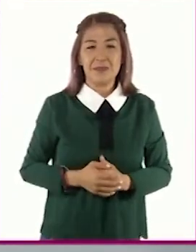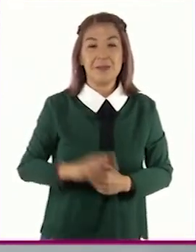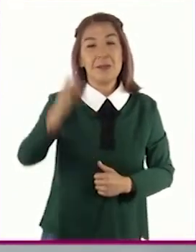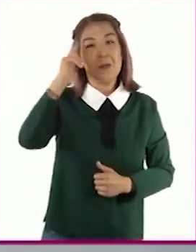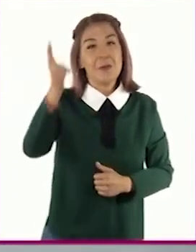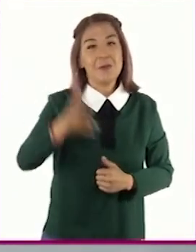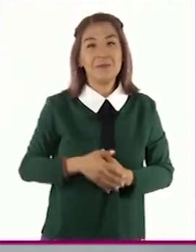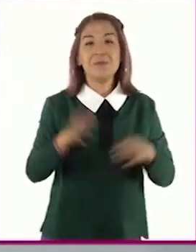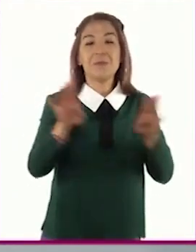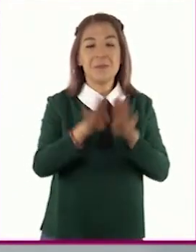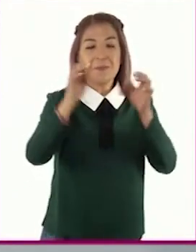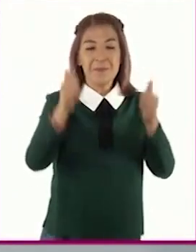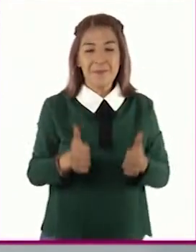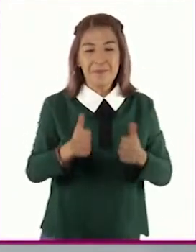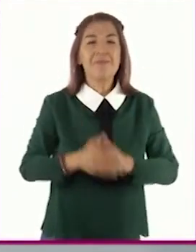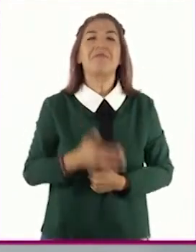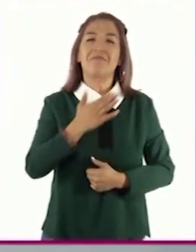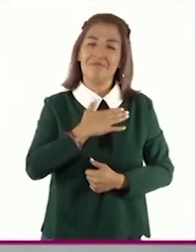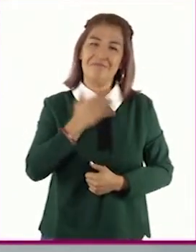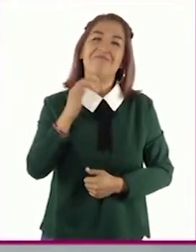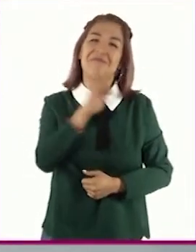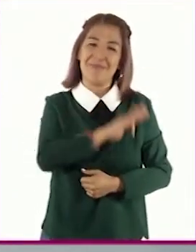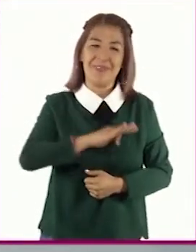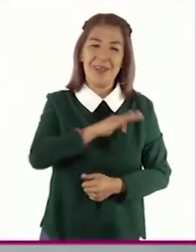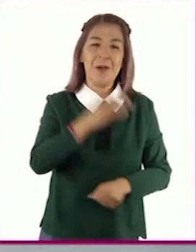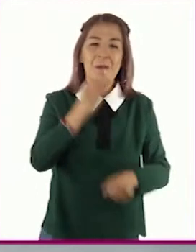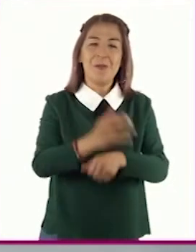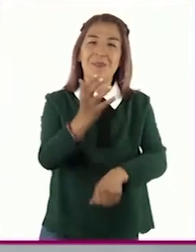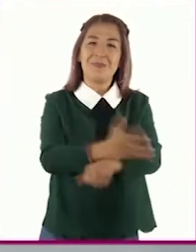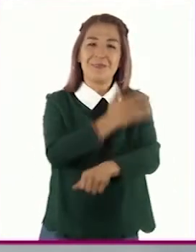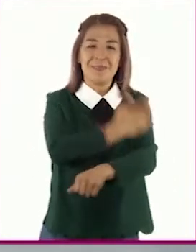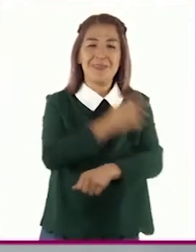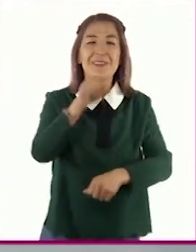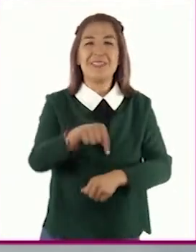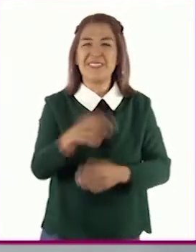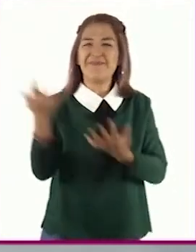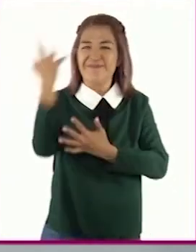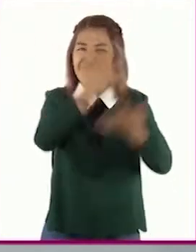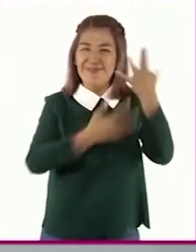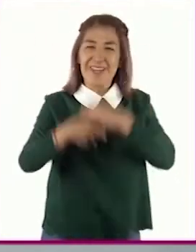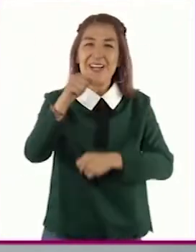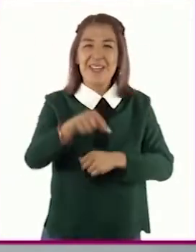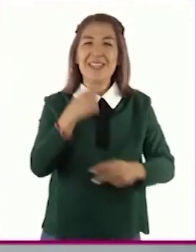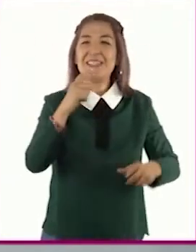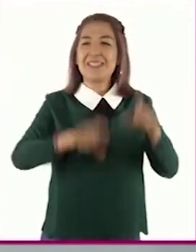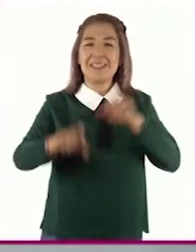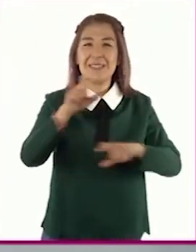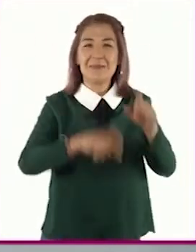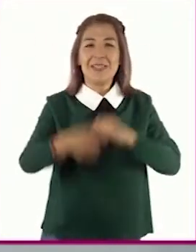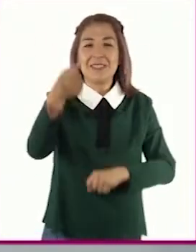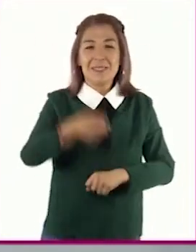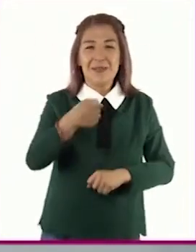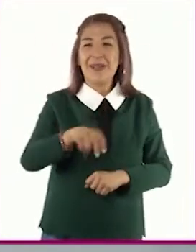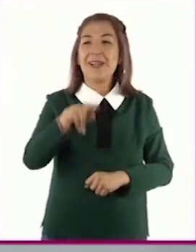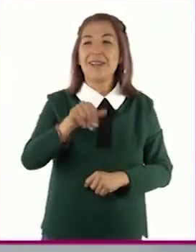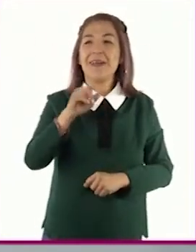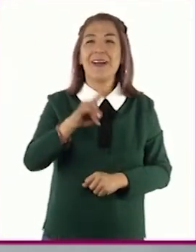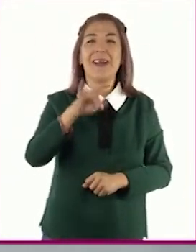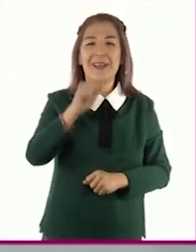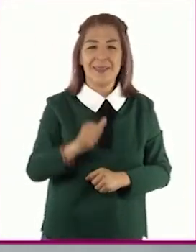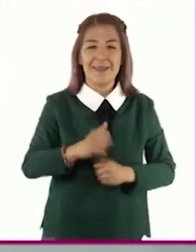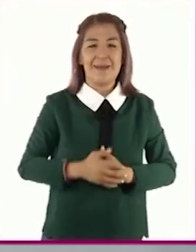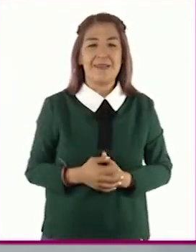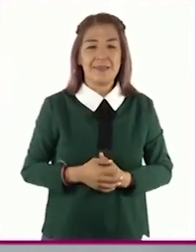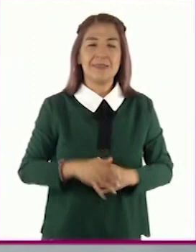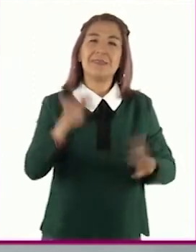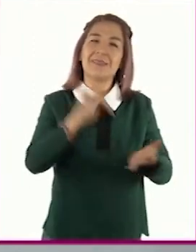Hola, ¿cómo están? Yo muy feliz de acompañarlos aquí en Enredados con la Química. Les saluda Nadia Raquel Sánchez Muñoz y